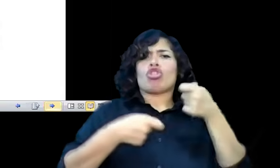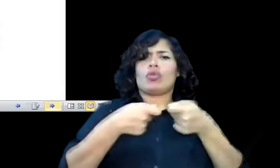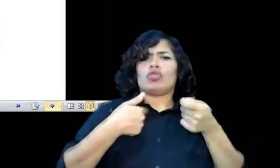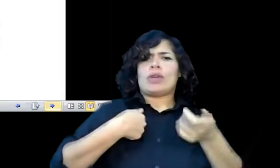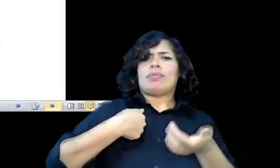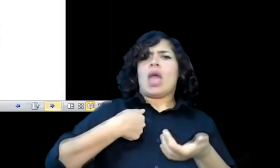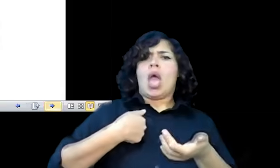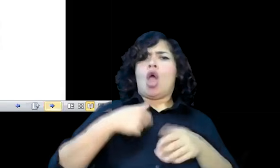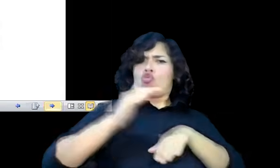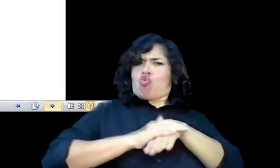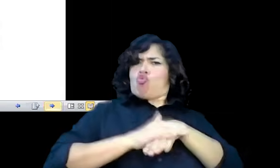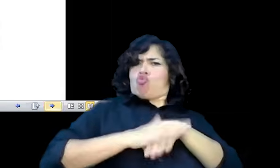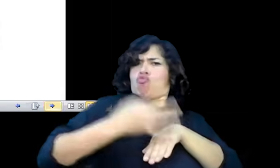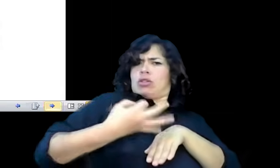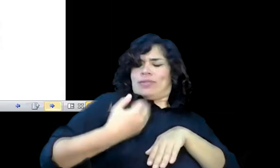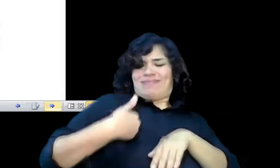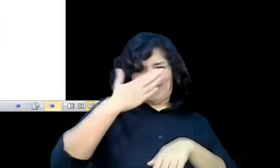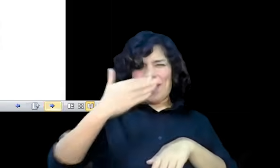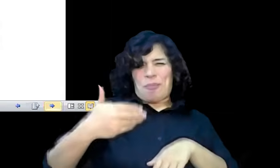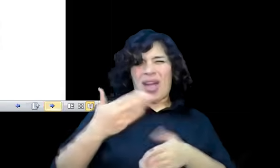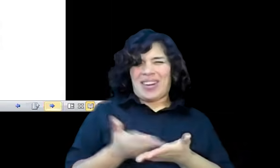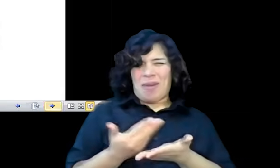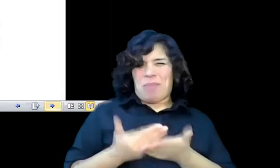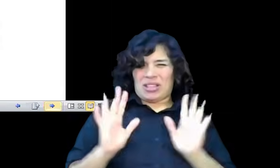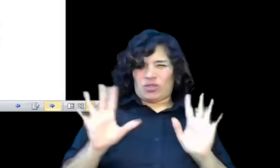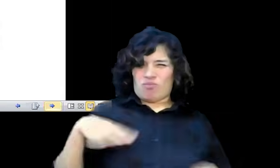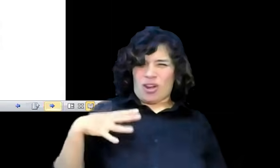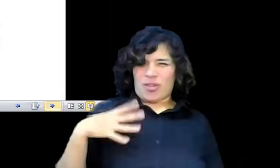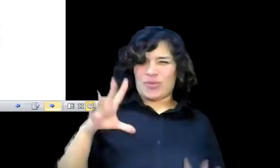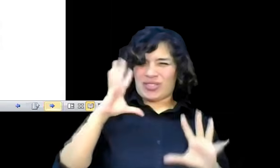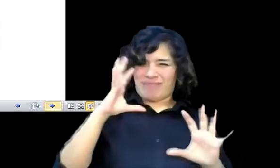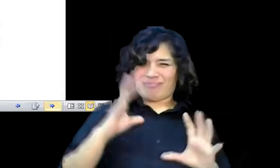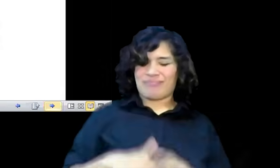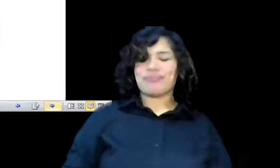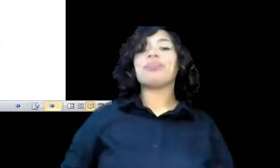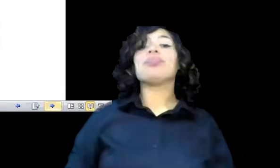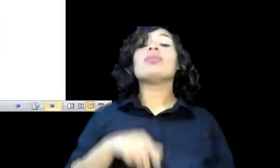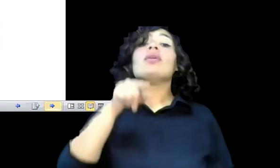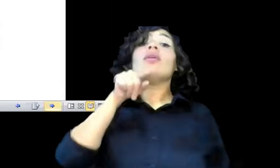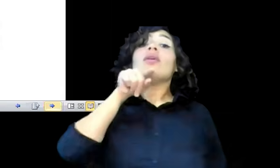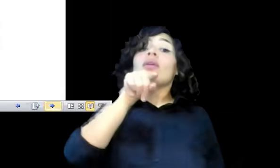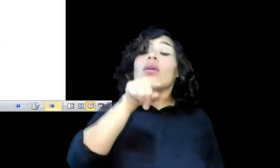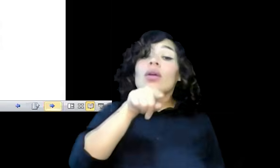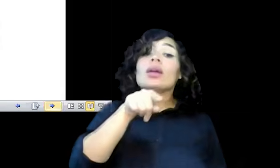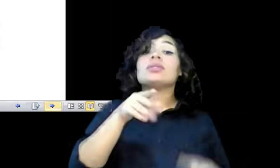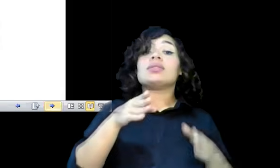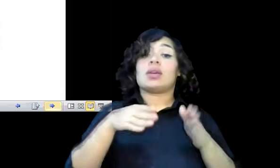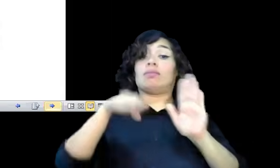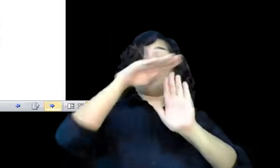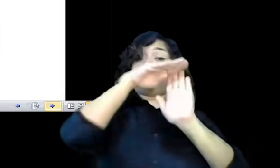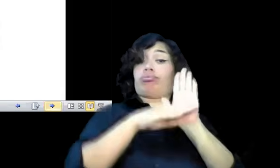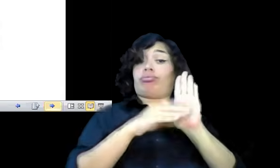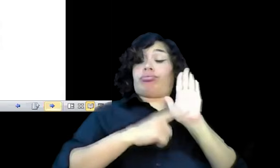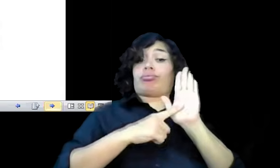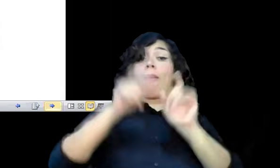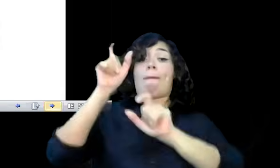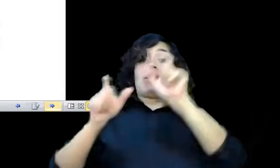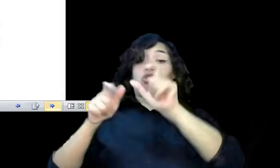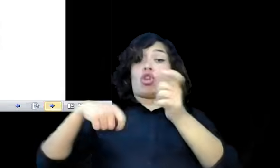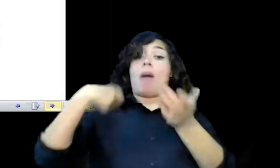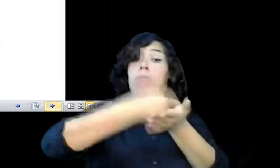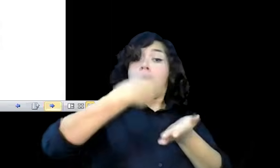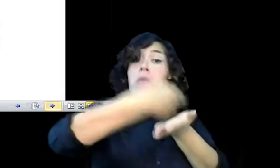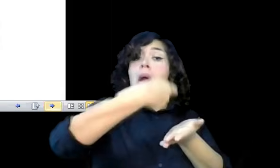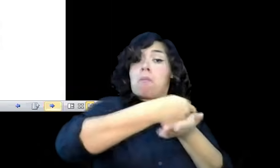contribuyente cumplidor, que después lo vamos a repasar un poquito? Bueno, para ese régimen de contribuyentes cumplidores,